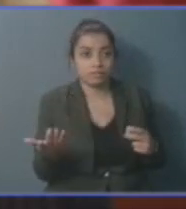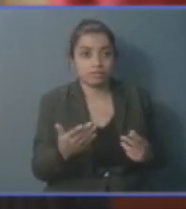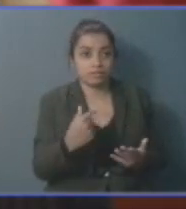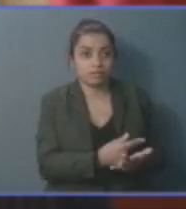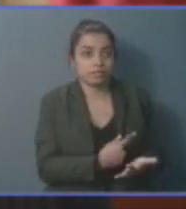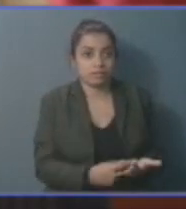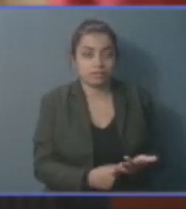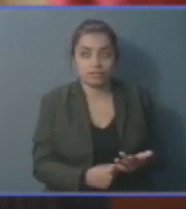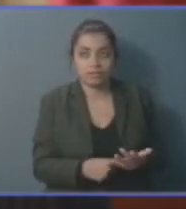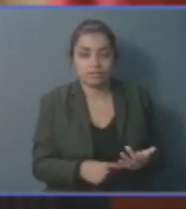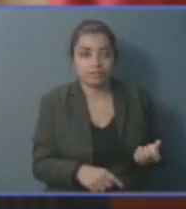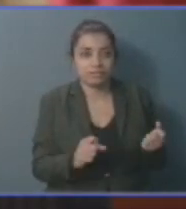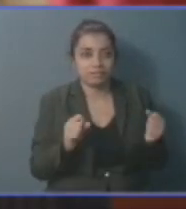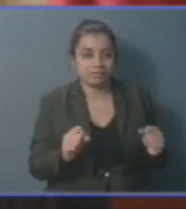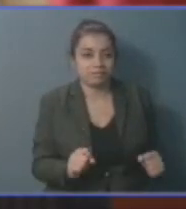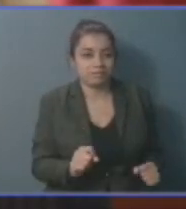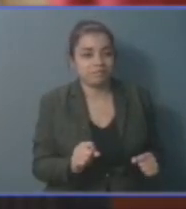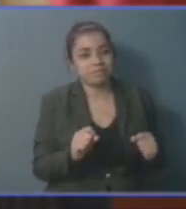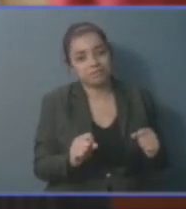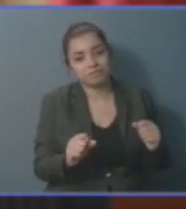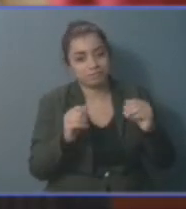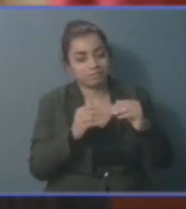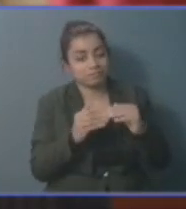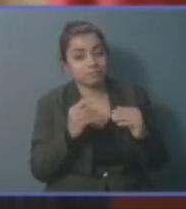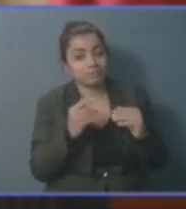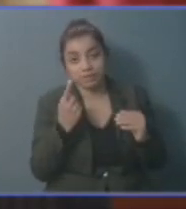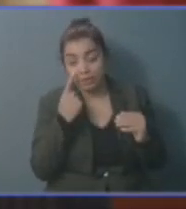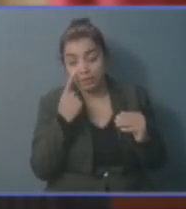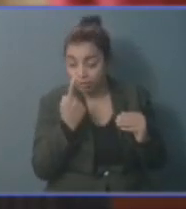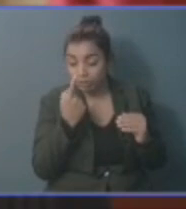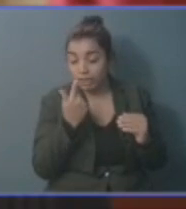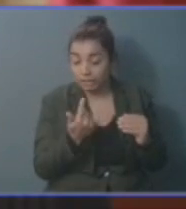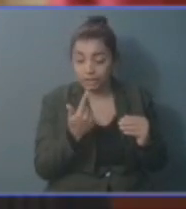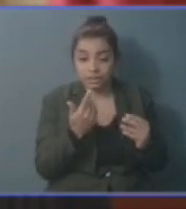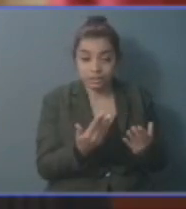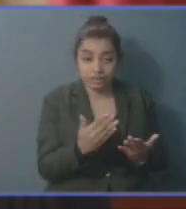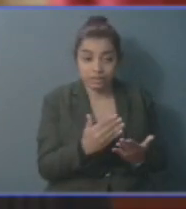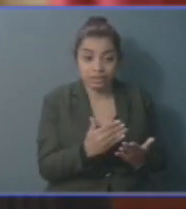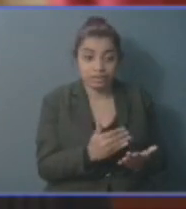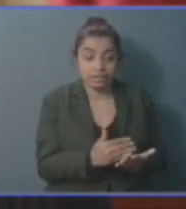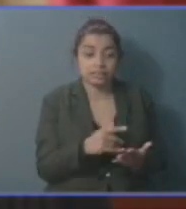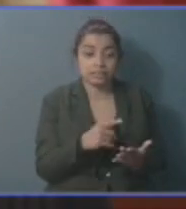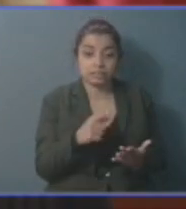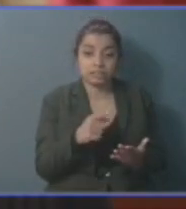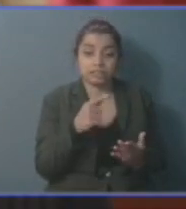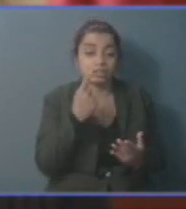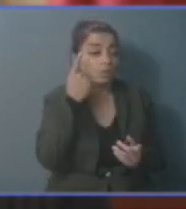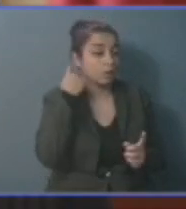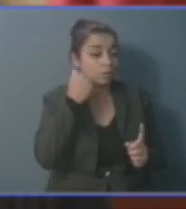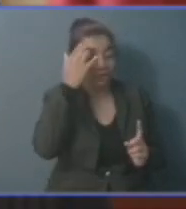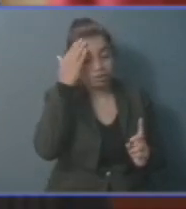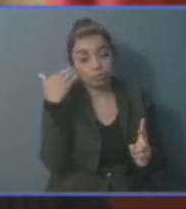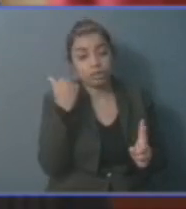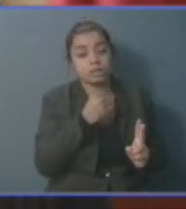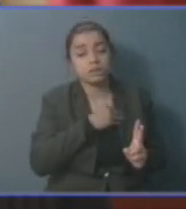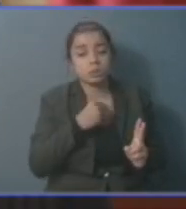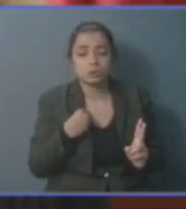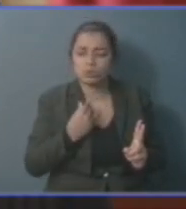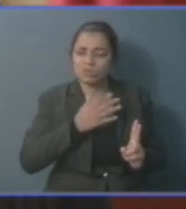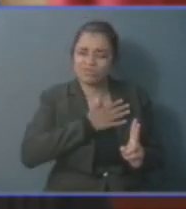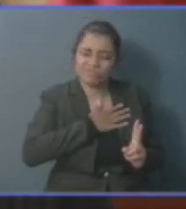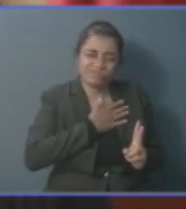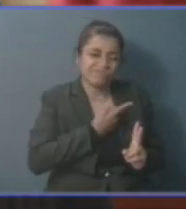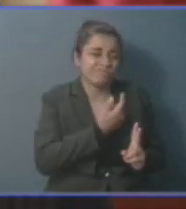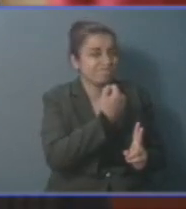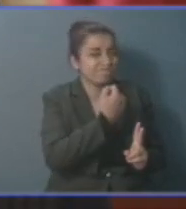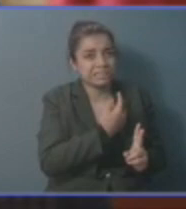a causa del COVID-19 en la que nos encontramos y gracias al arduo trabajo de los médicos y médicas, como los encargados de